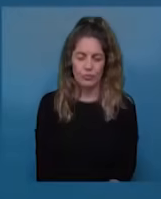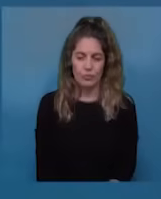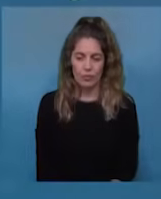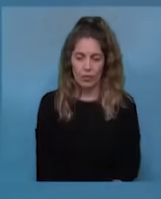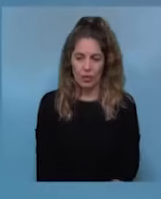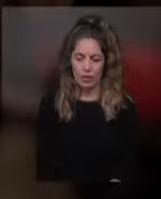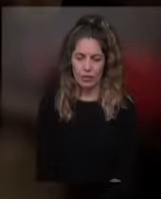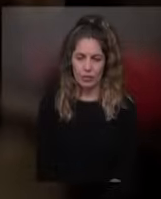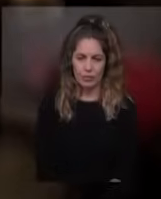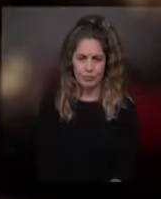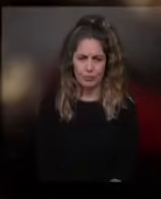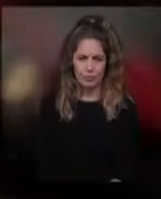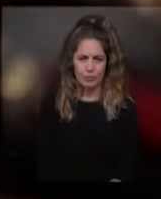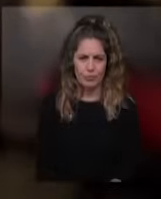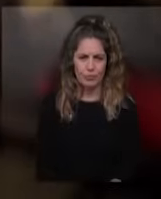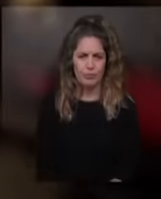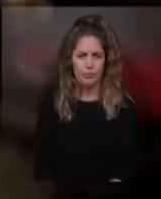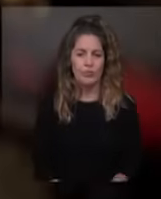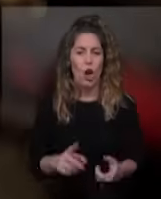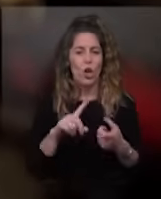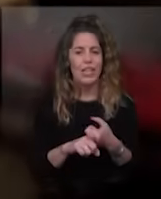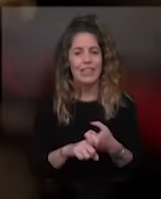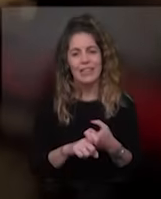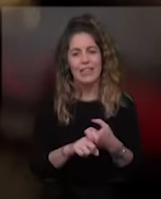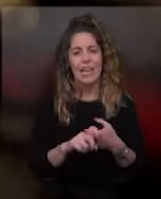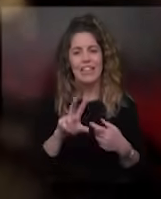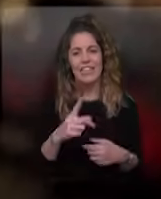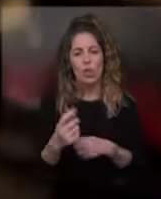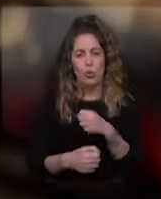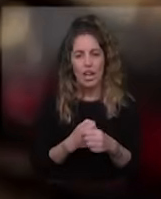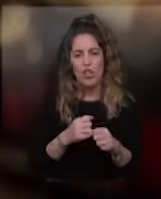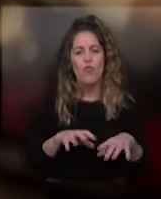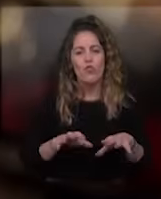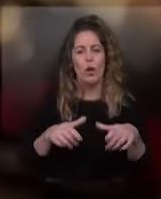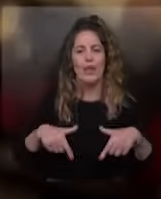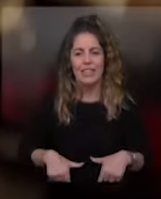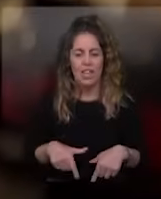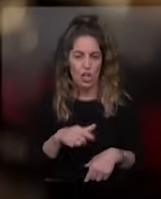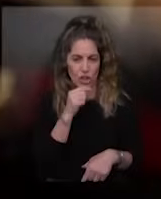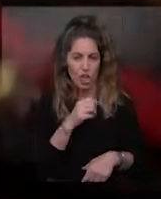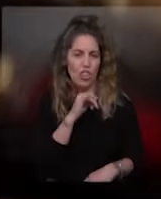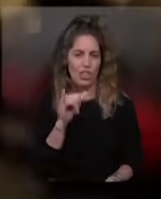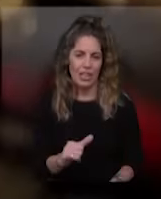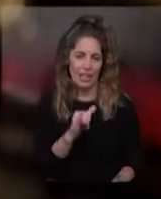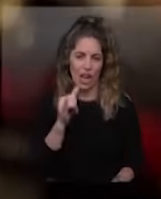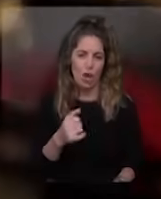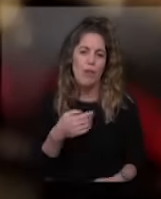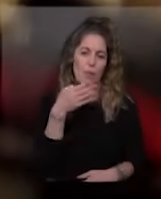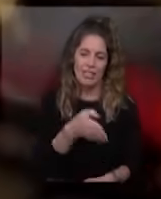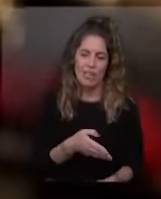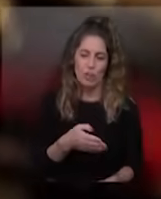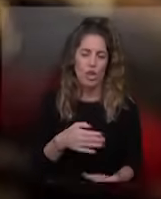escuchamos donelson bard orental casado 31 años funcionario del ministerio interior declaro ante el tribunal de pueblo mi participación y los hechos que